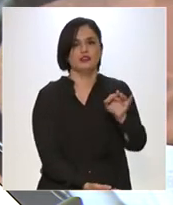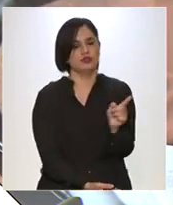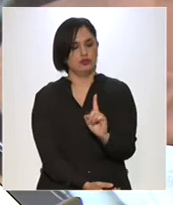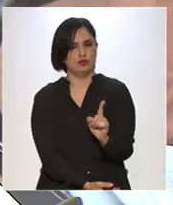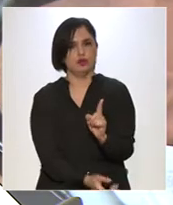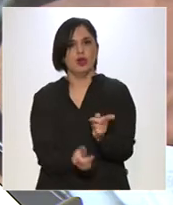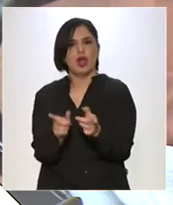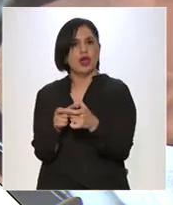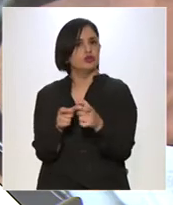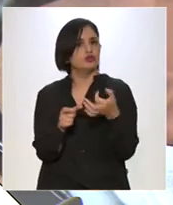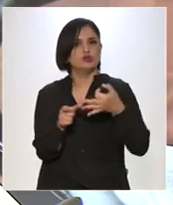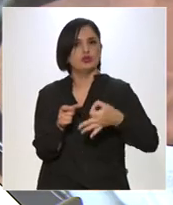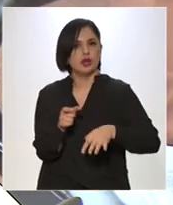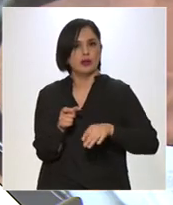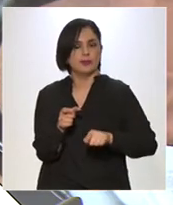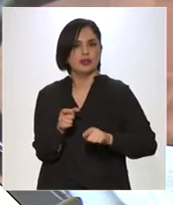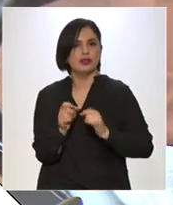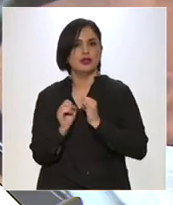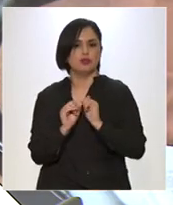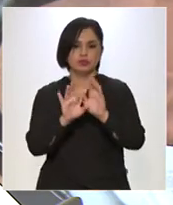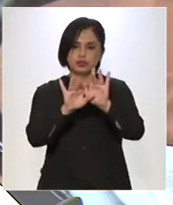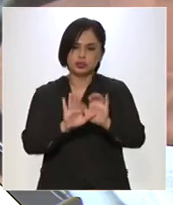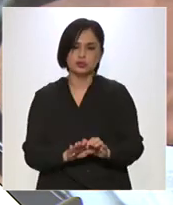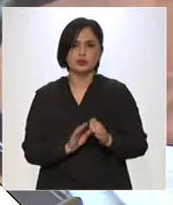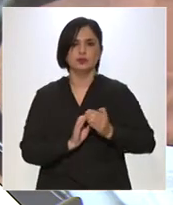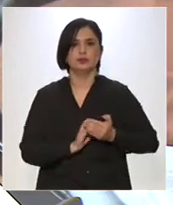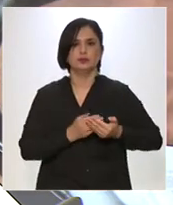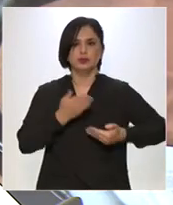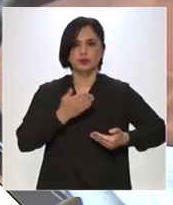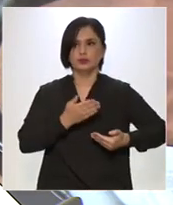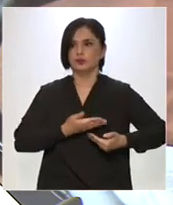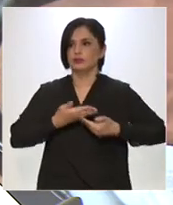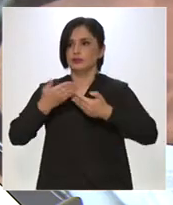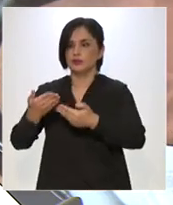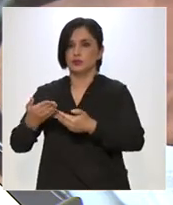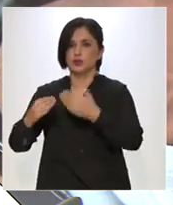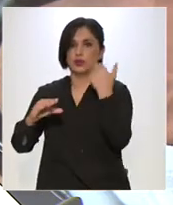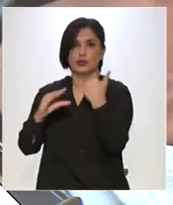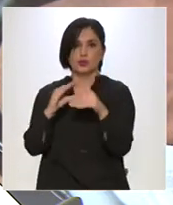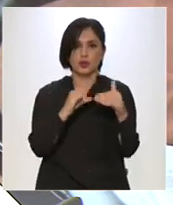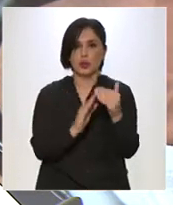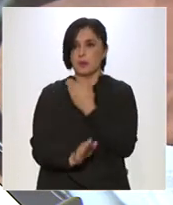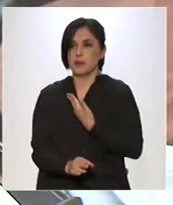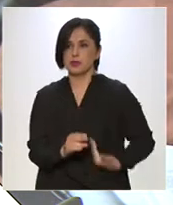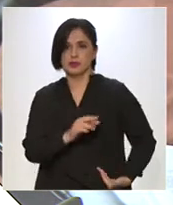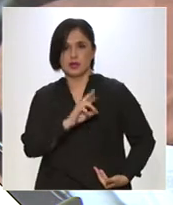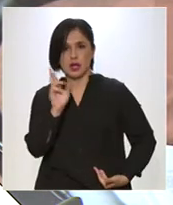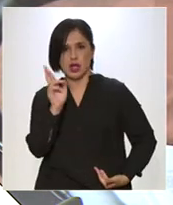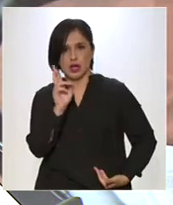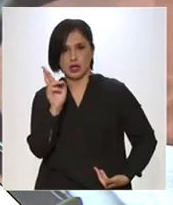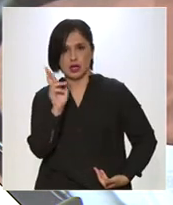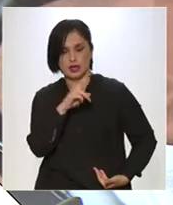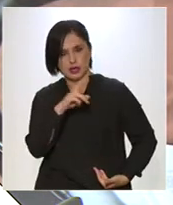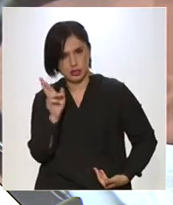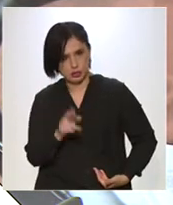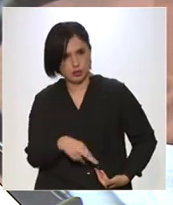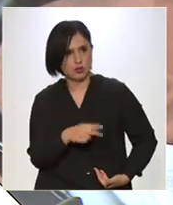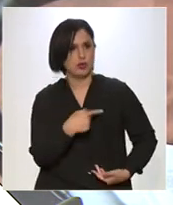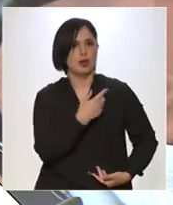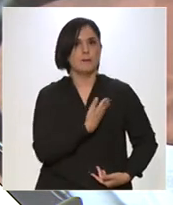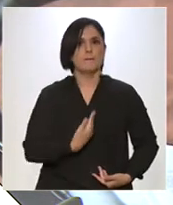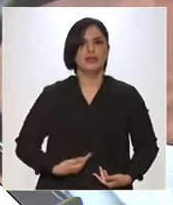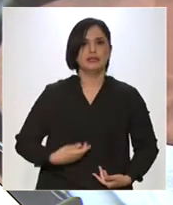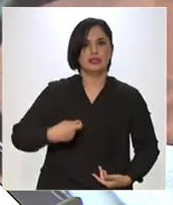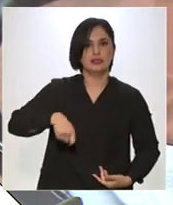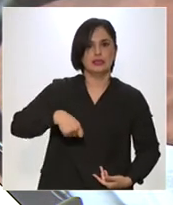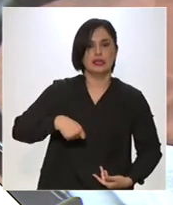comisión solo entrega un informe que los destinatarios de este, el presidente de la República, la presidenta del Senado, el presidente de